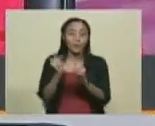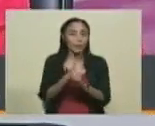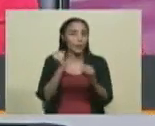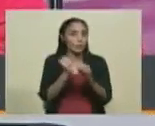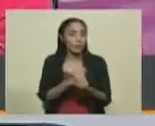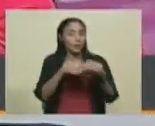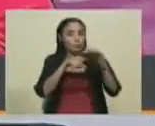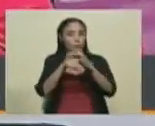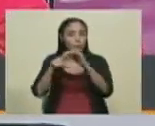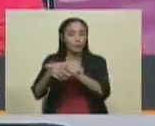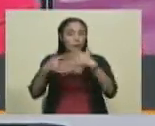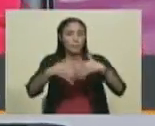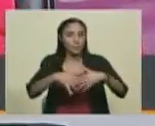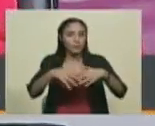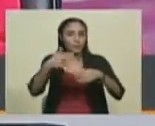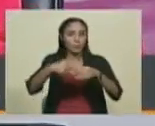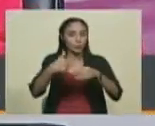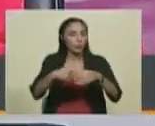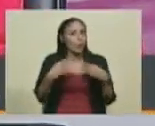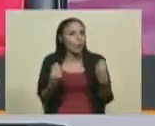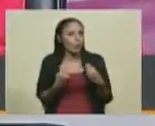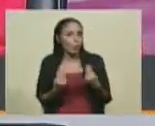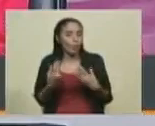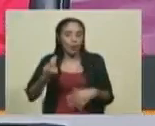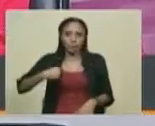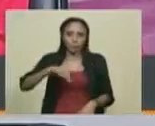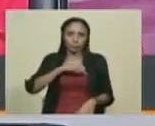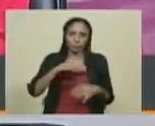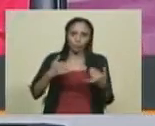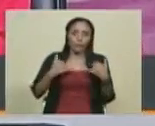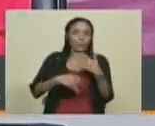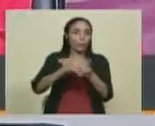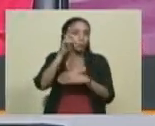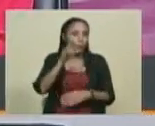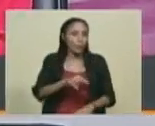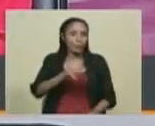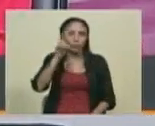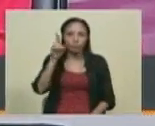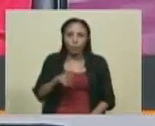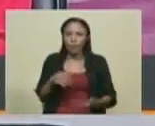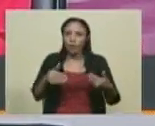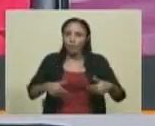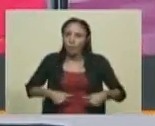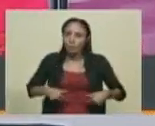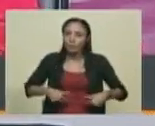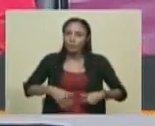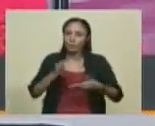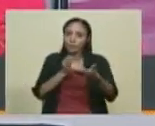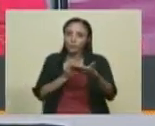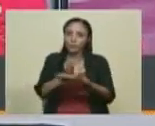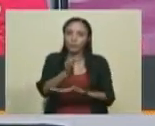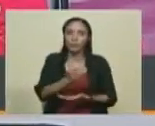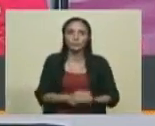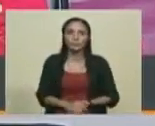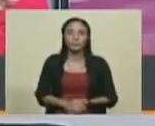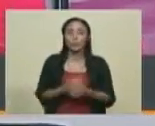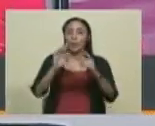campos petroleros. Pero ¿cómo vamos a hacer eso? Nosotros, en el día a día, con un seguimiento,